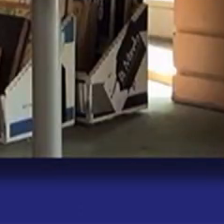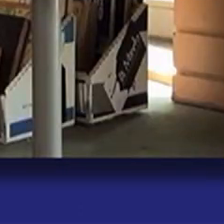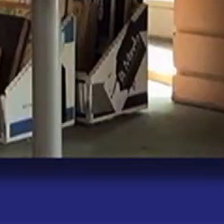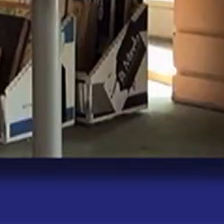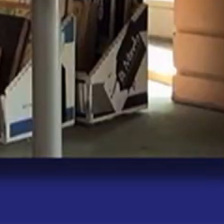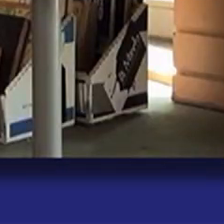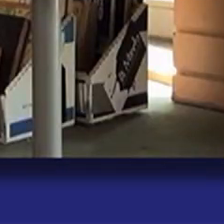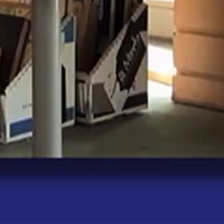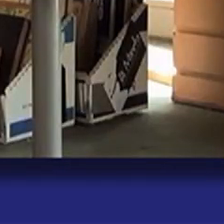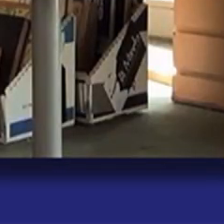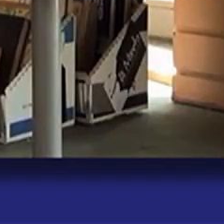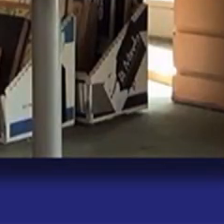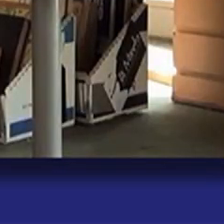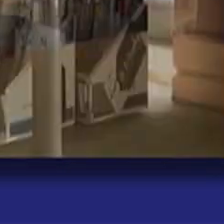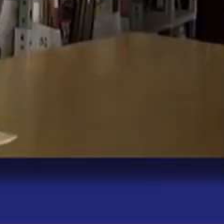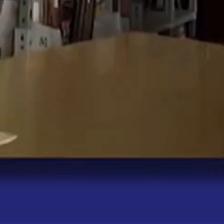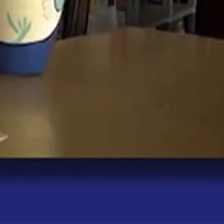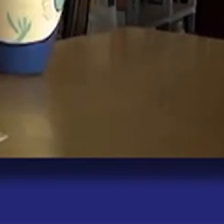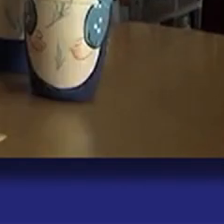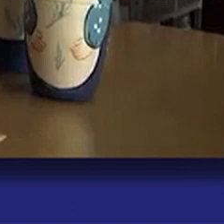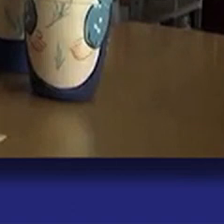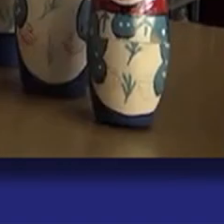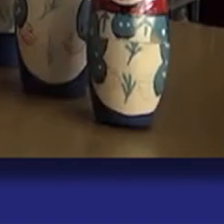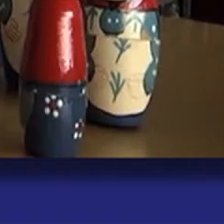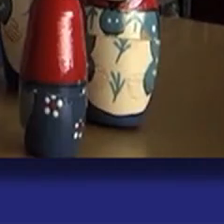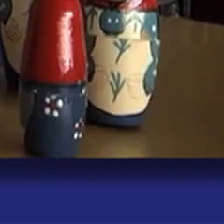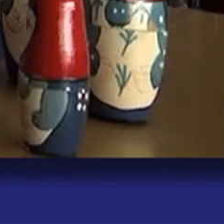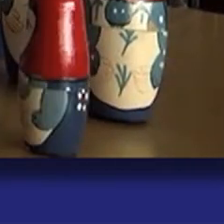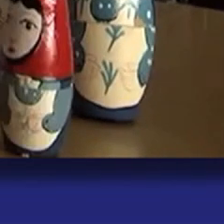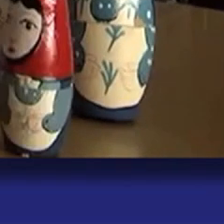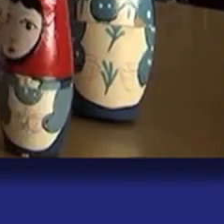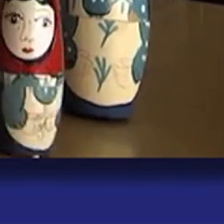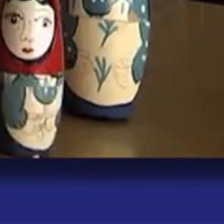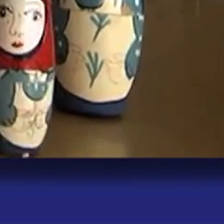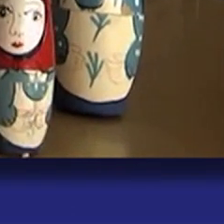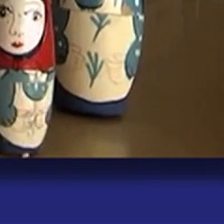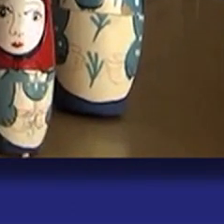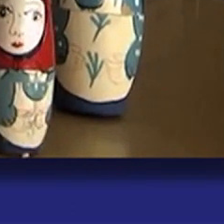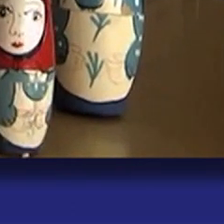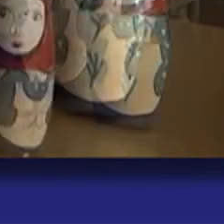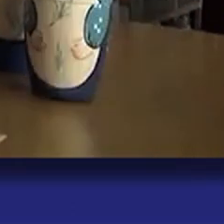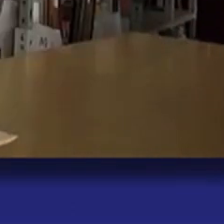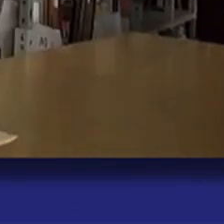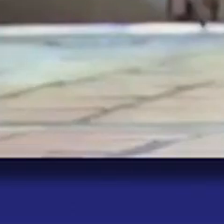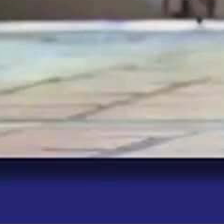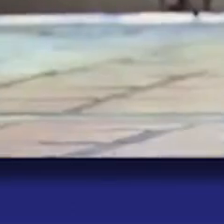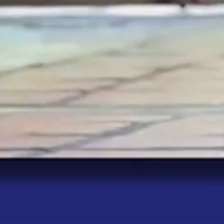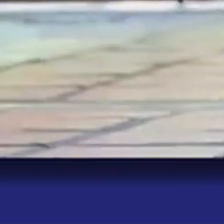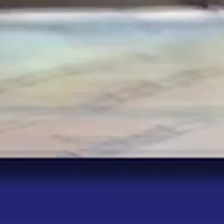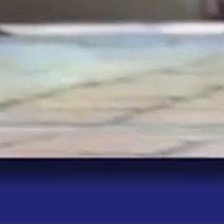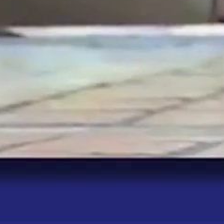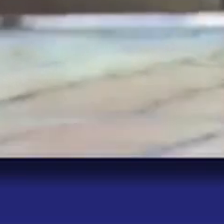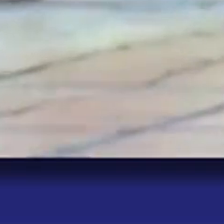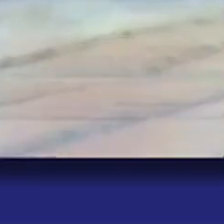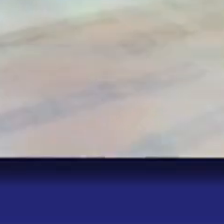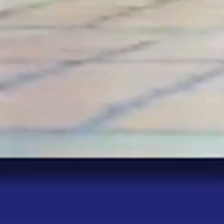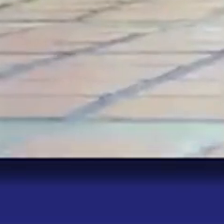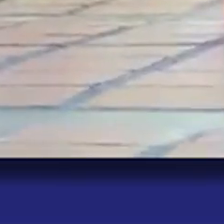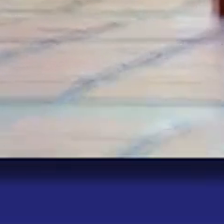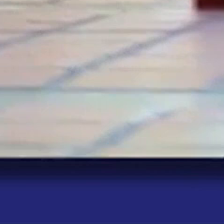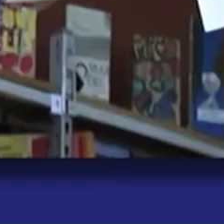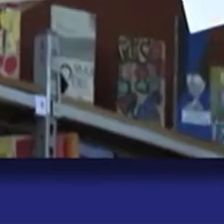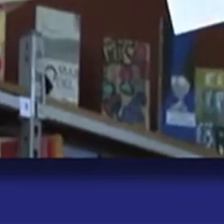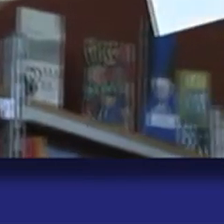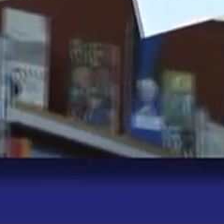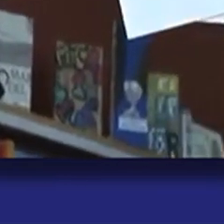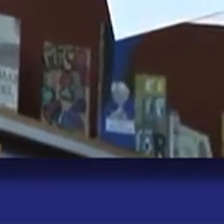¿Puede ser la belleza una enfermedad, una maldición que pasa de generación en generación, una completa